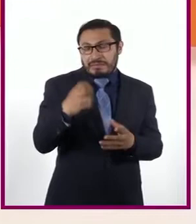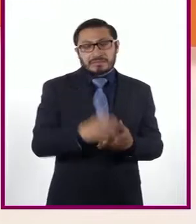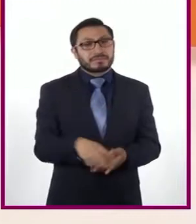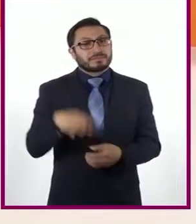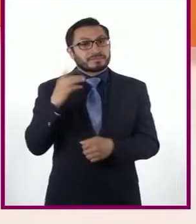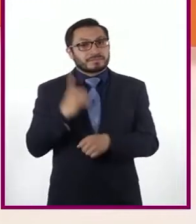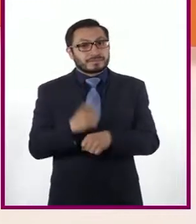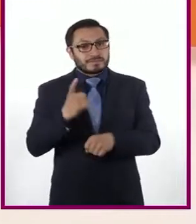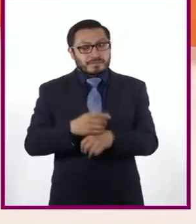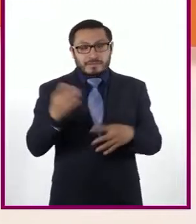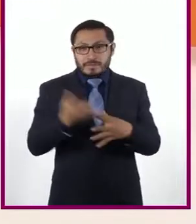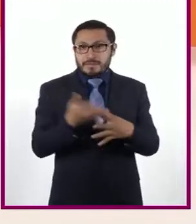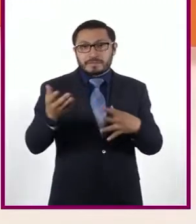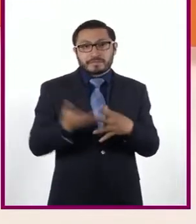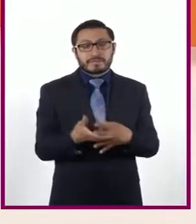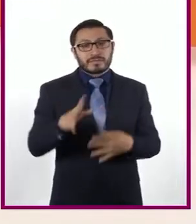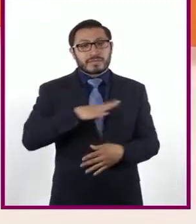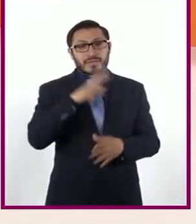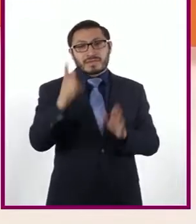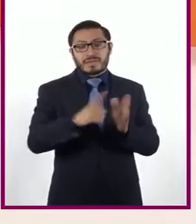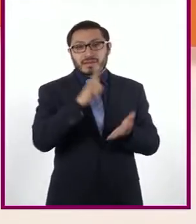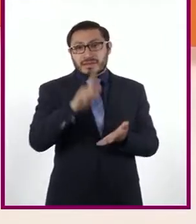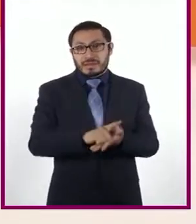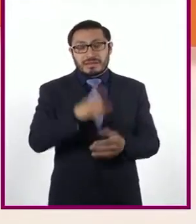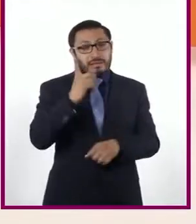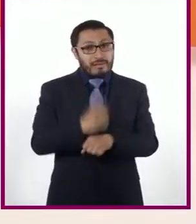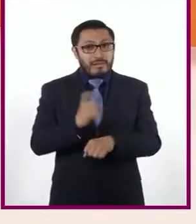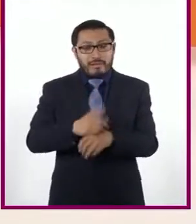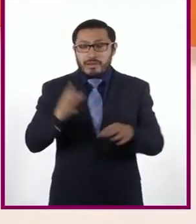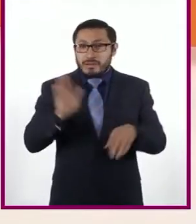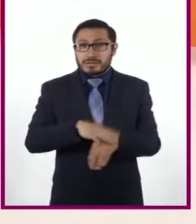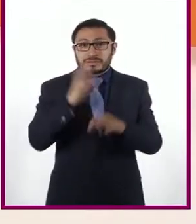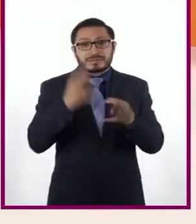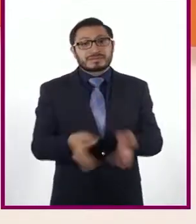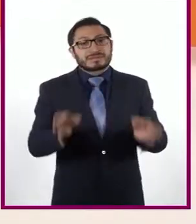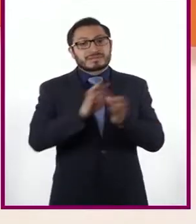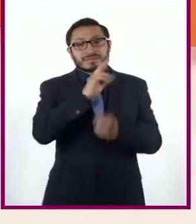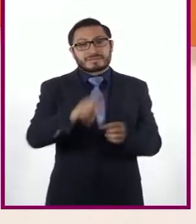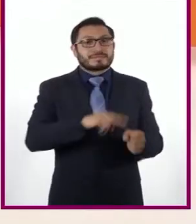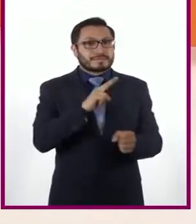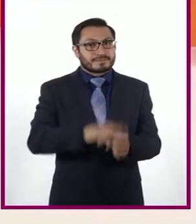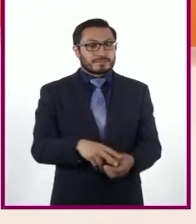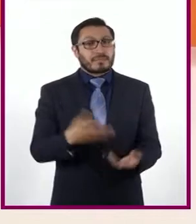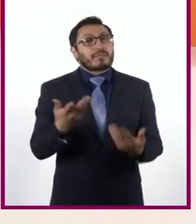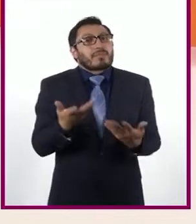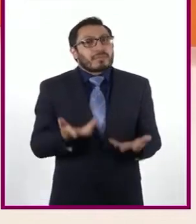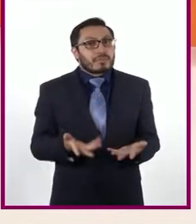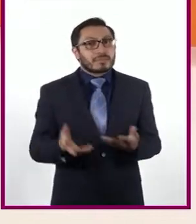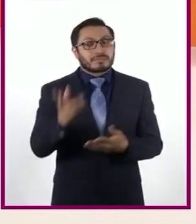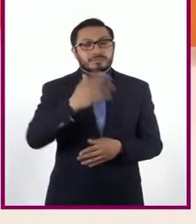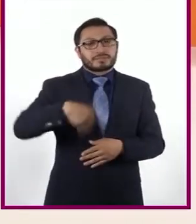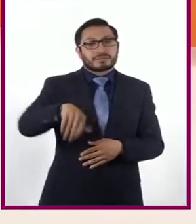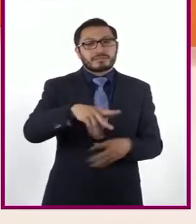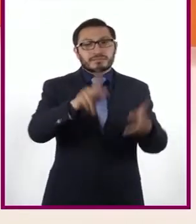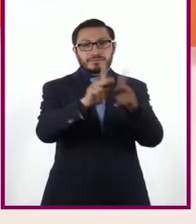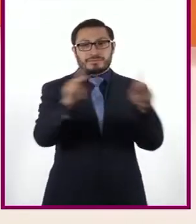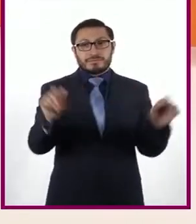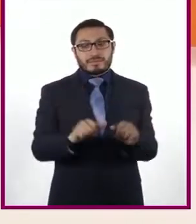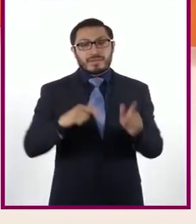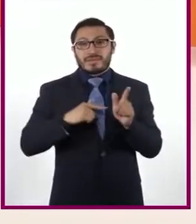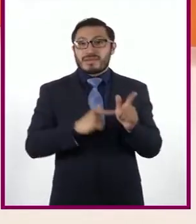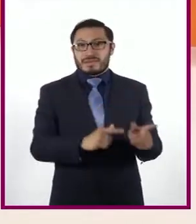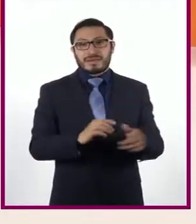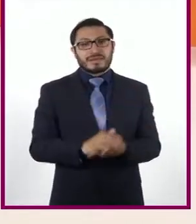esta regla contiene la ley primera y fundamental de naturaleza, a saber, buscar la paz y